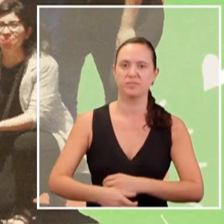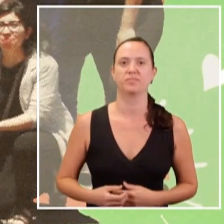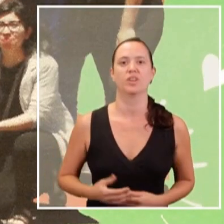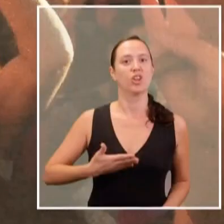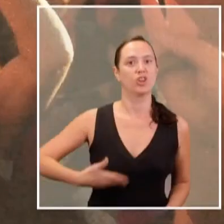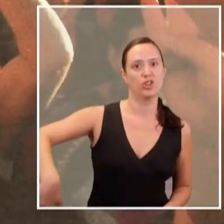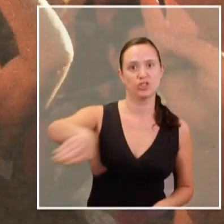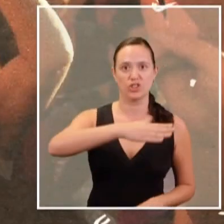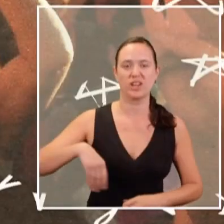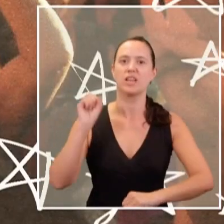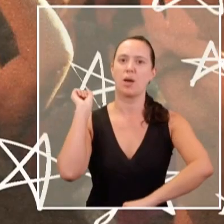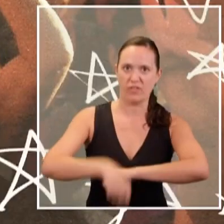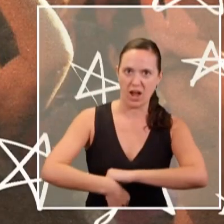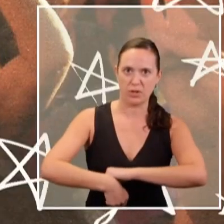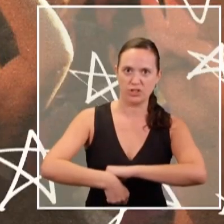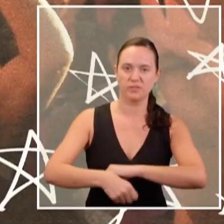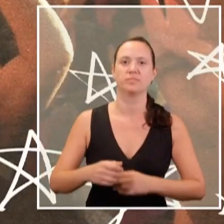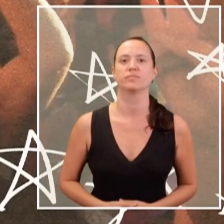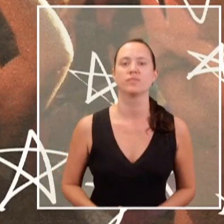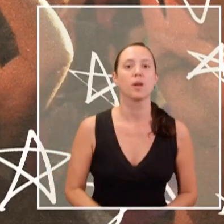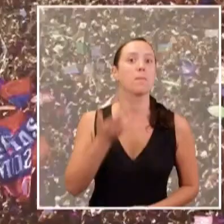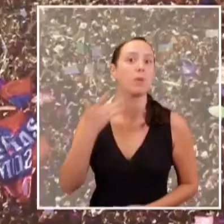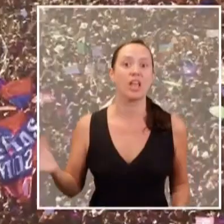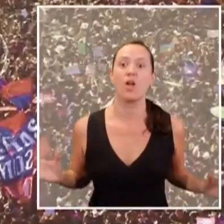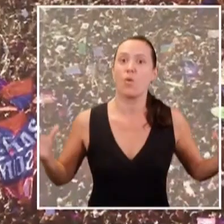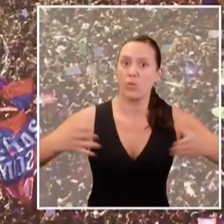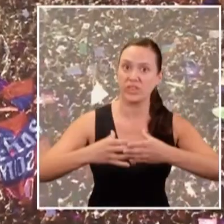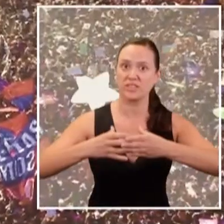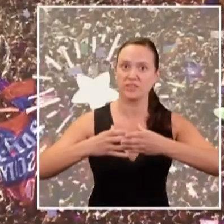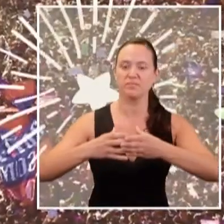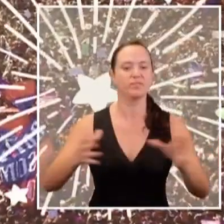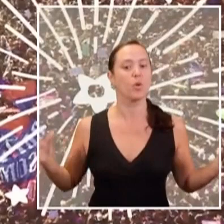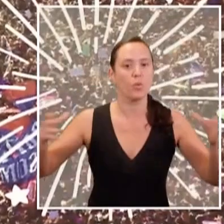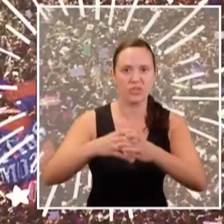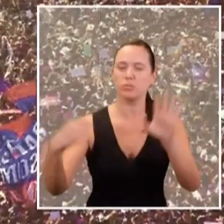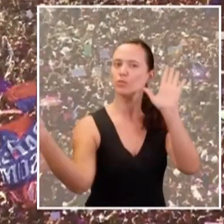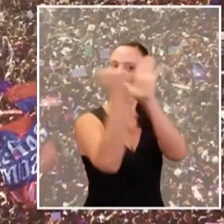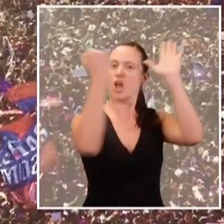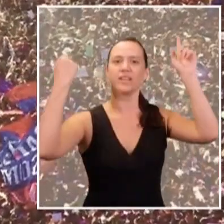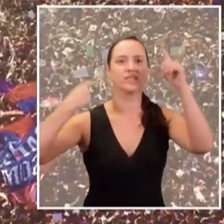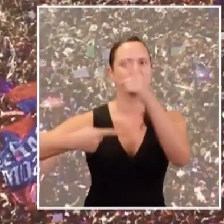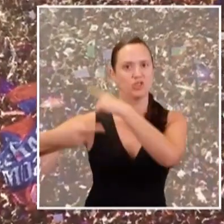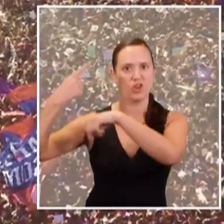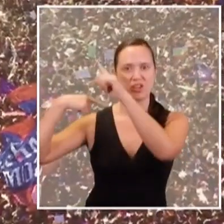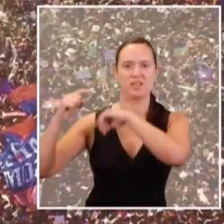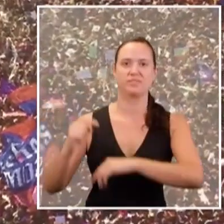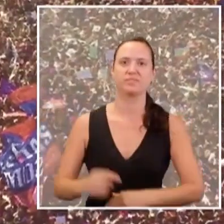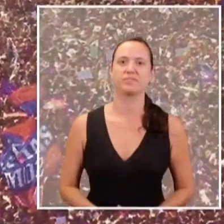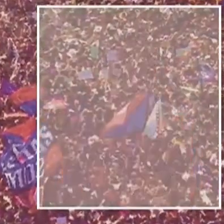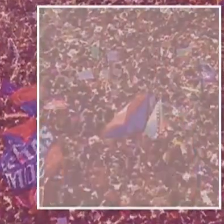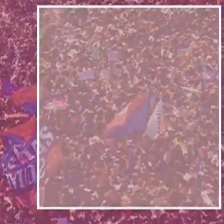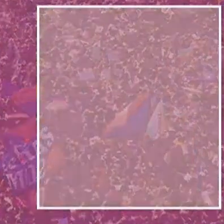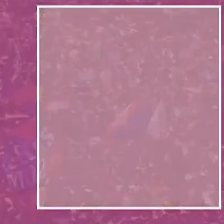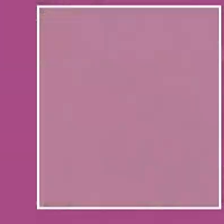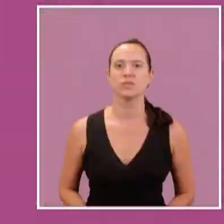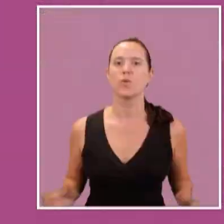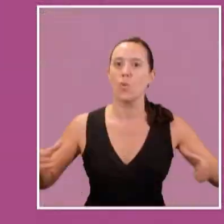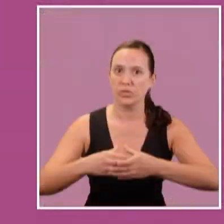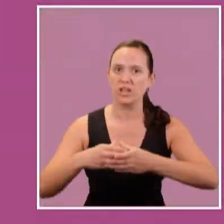Ustedes aprueban. Nosotras aprobamos. Porque juntas, juntas hacemos